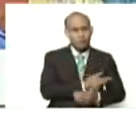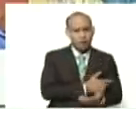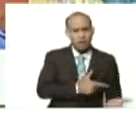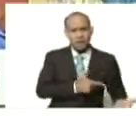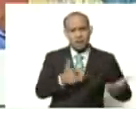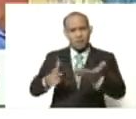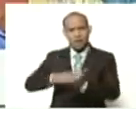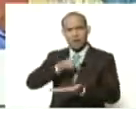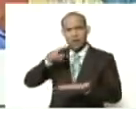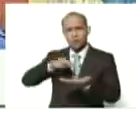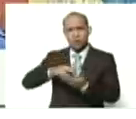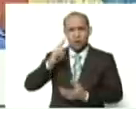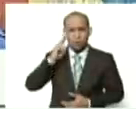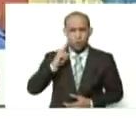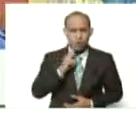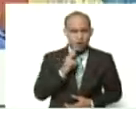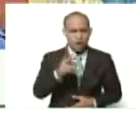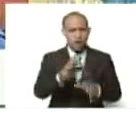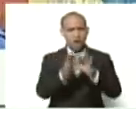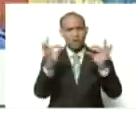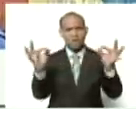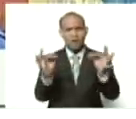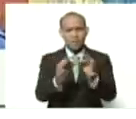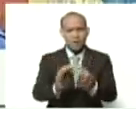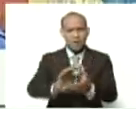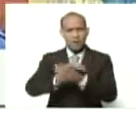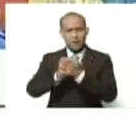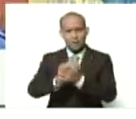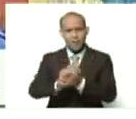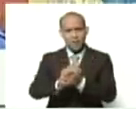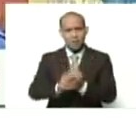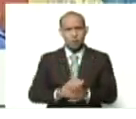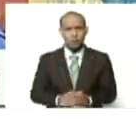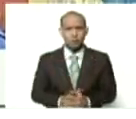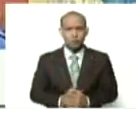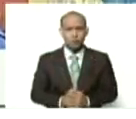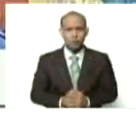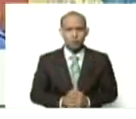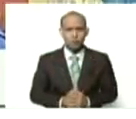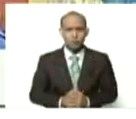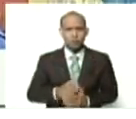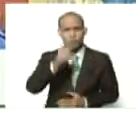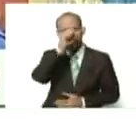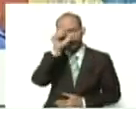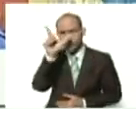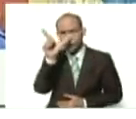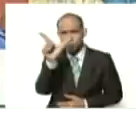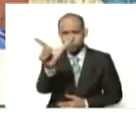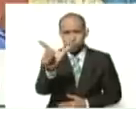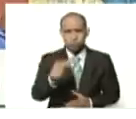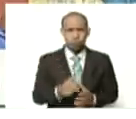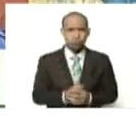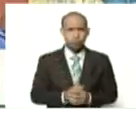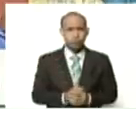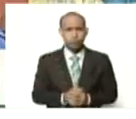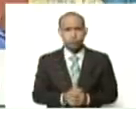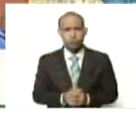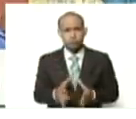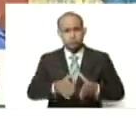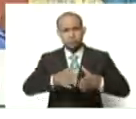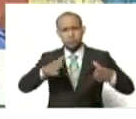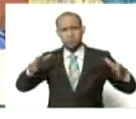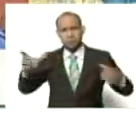Bolivariana, sus familiares, amigos, el Partido Socialista Unido de Venezuela, el gran polo